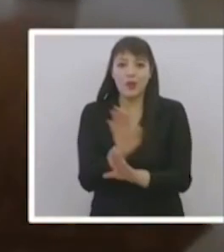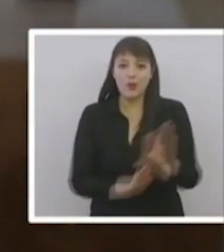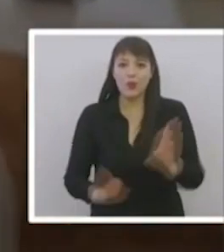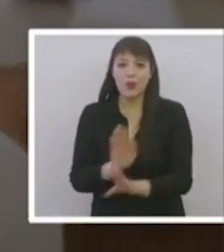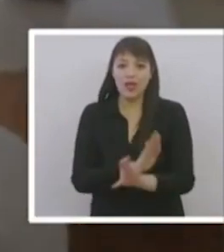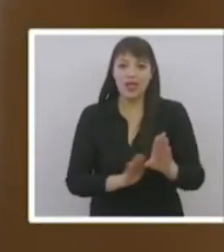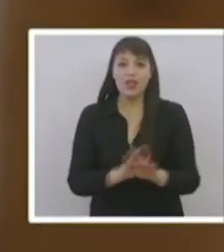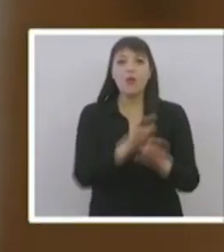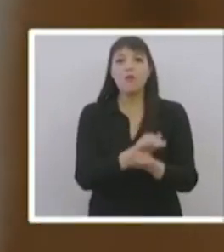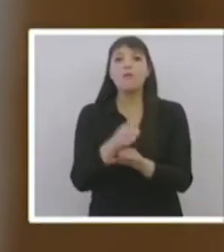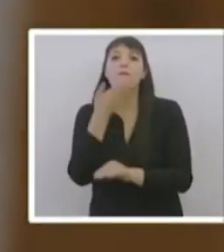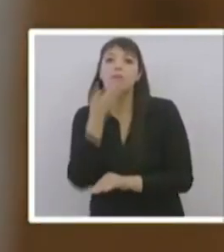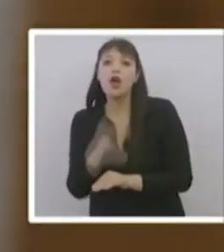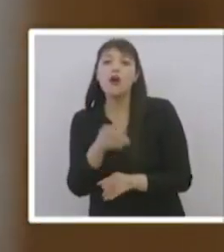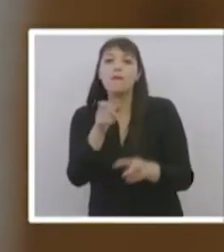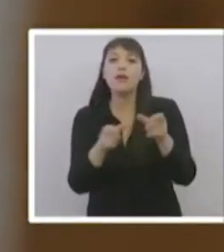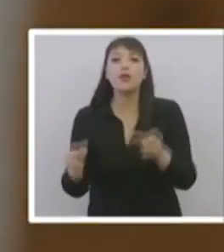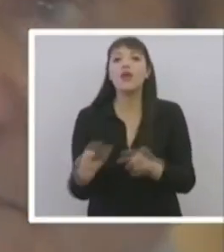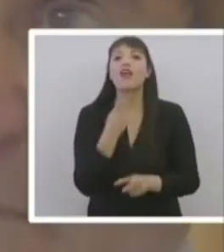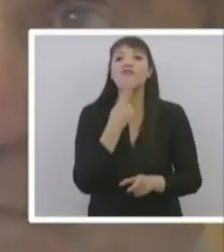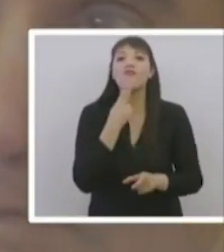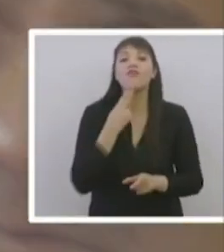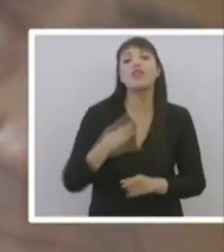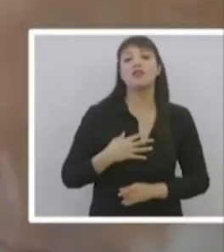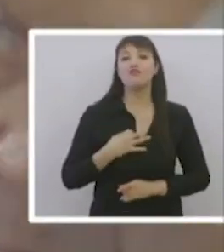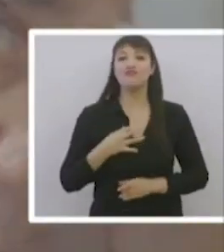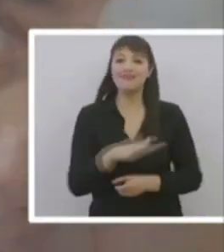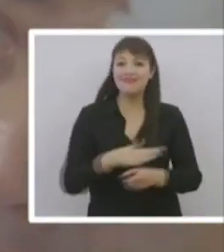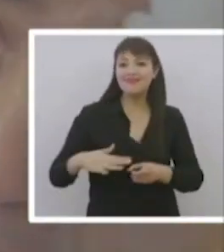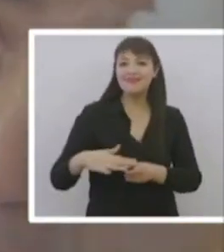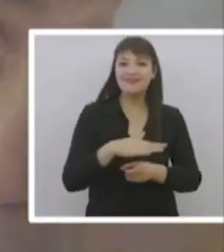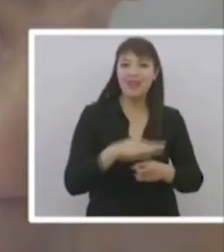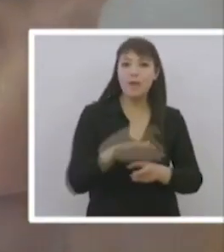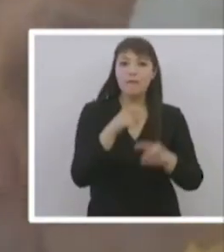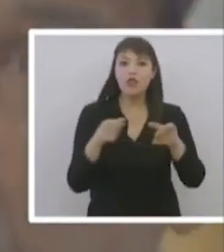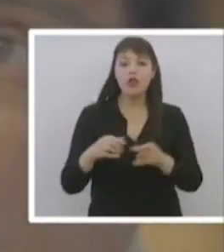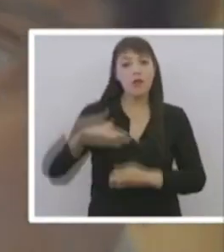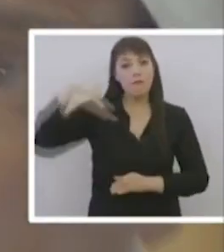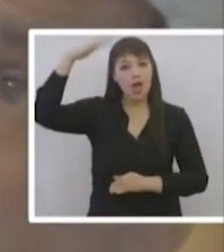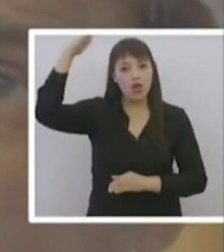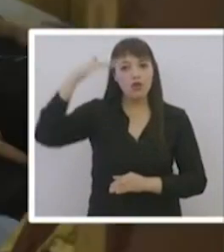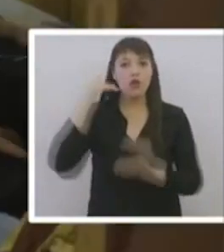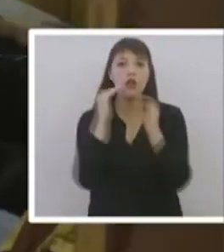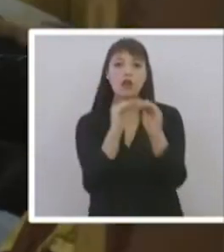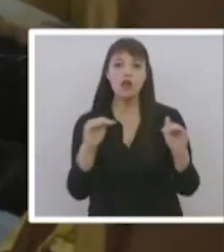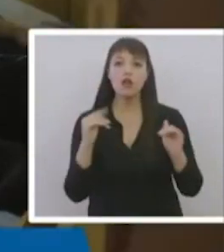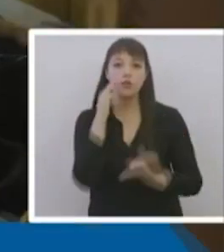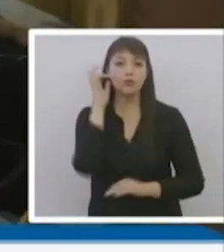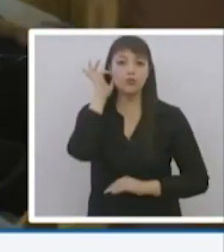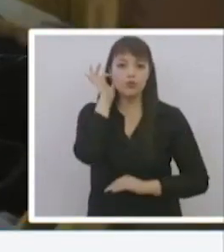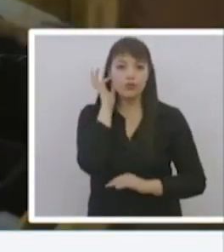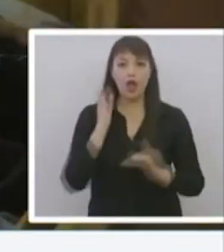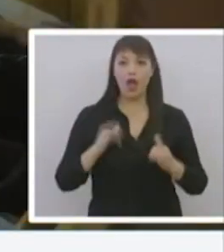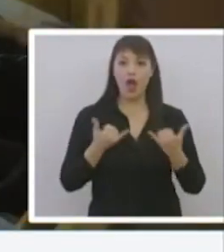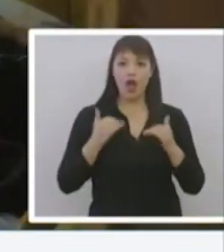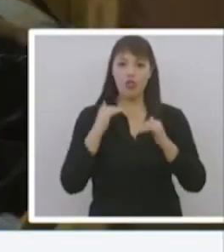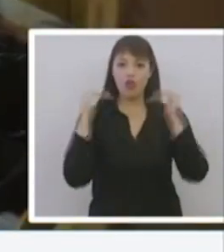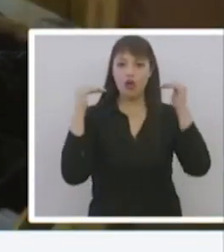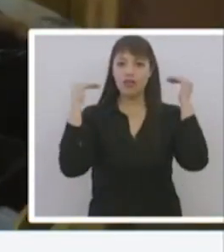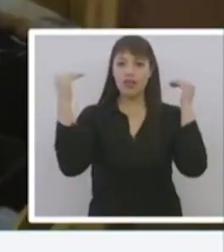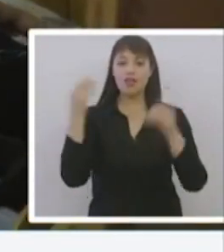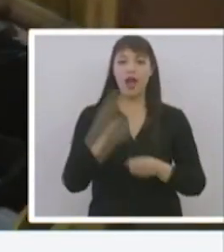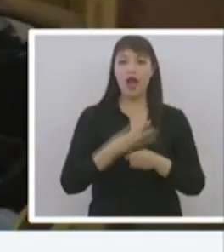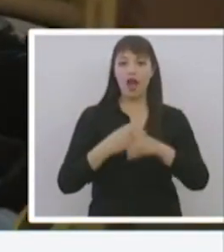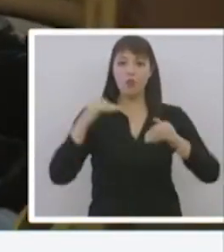en día existe una necesidad súper fuerte en cuanto a espacios donde poder